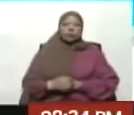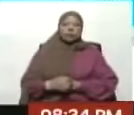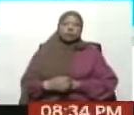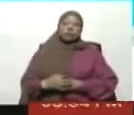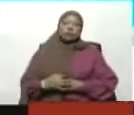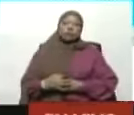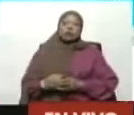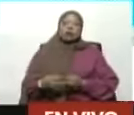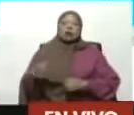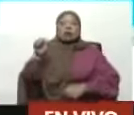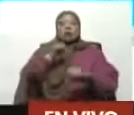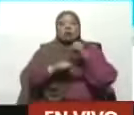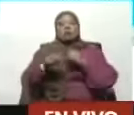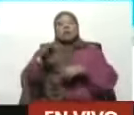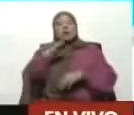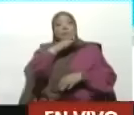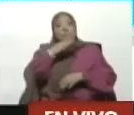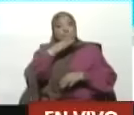¡Para arrechar a la gente, pues!